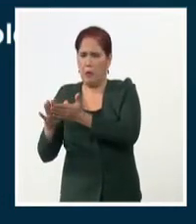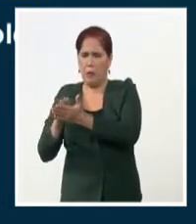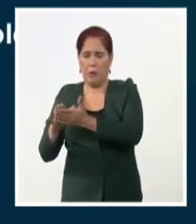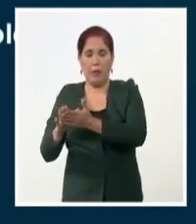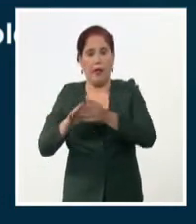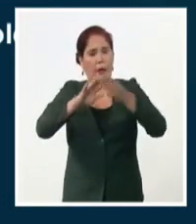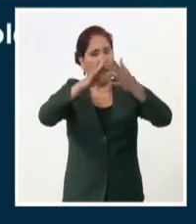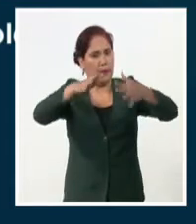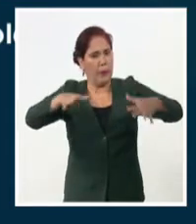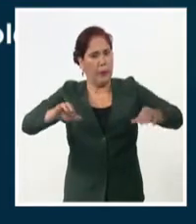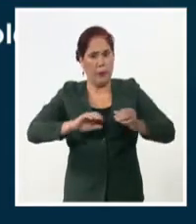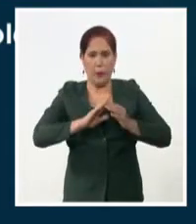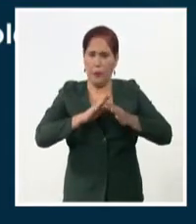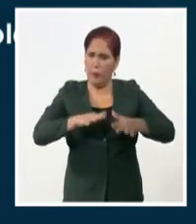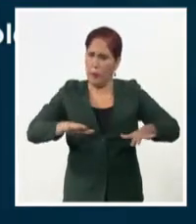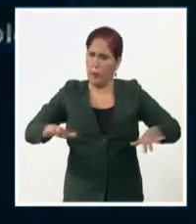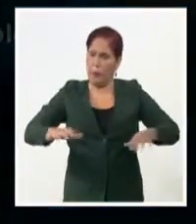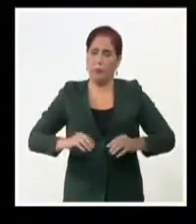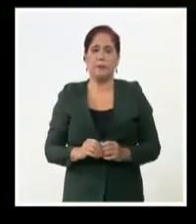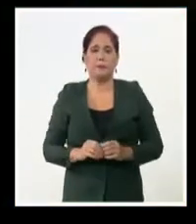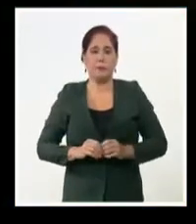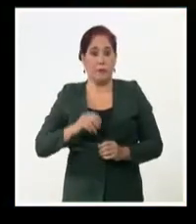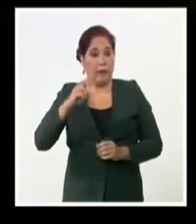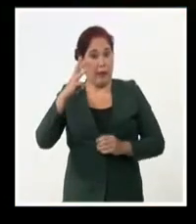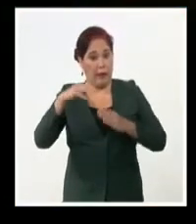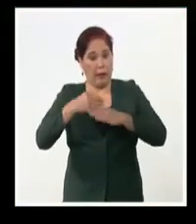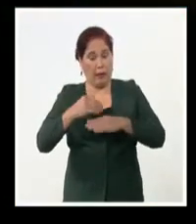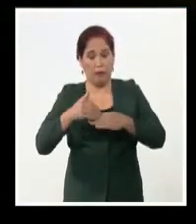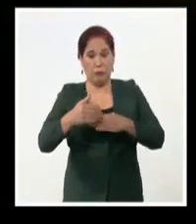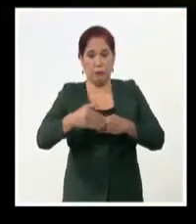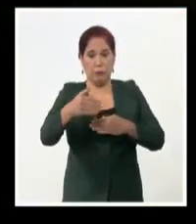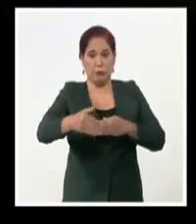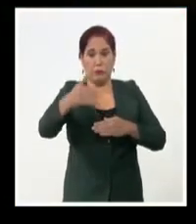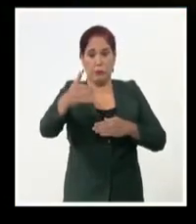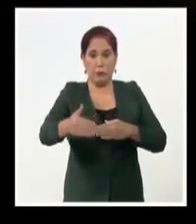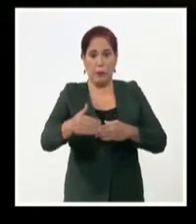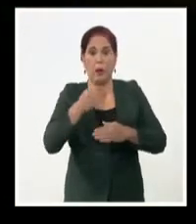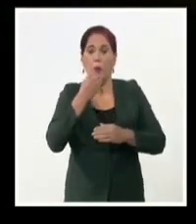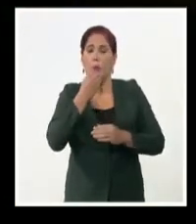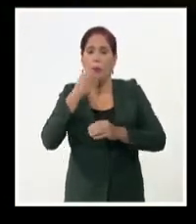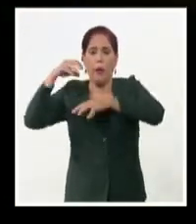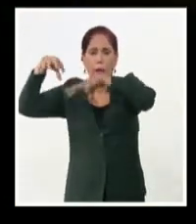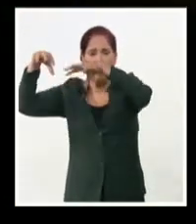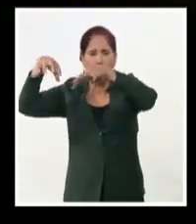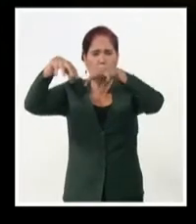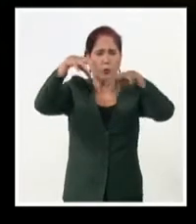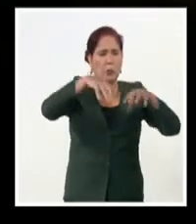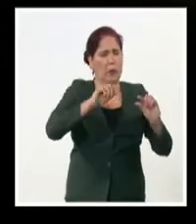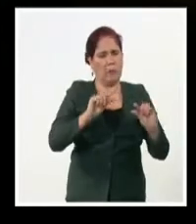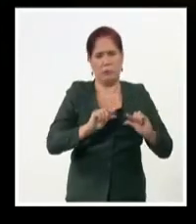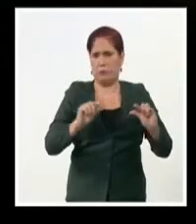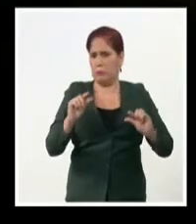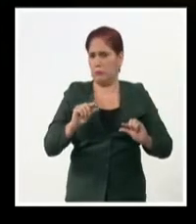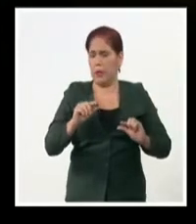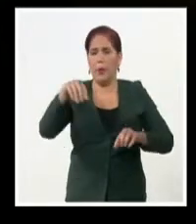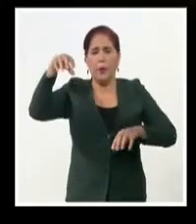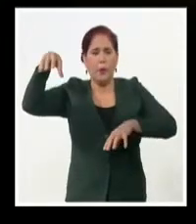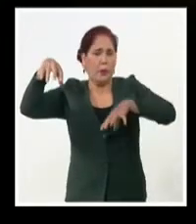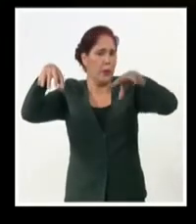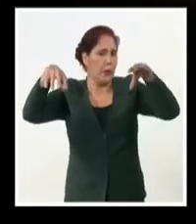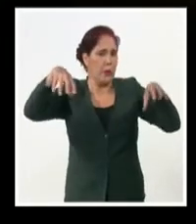el resto de nuestras costas. Para los próximos tres días se mantiene baja probabilidad de lluvias en gran parte del territorio, solo aisladas lluvias